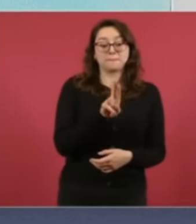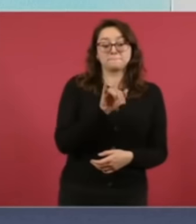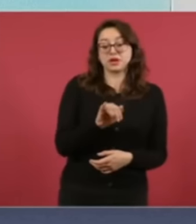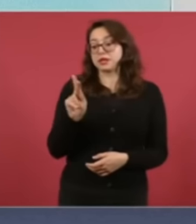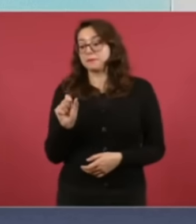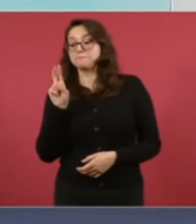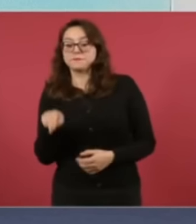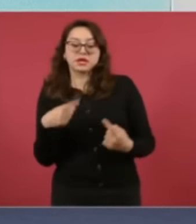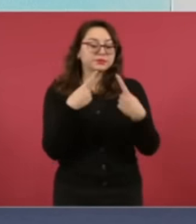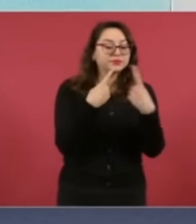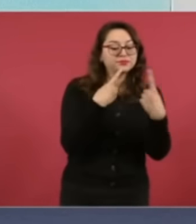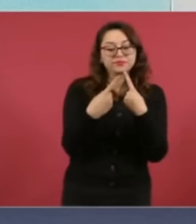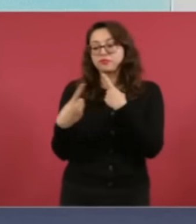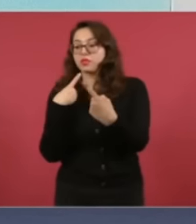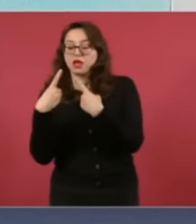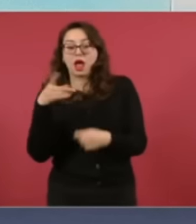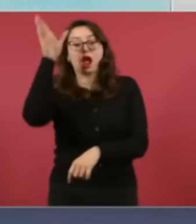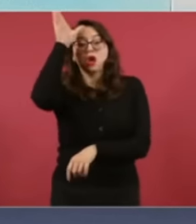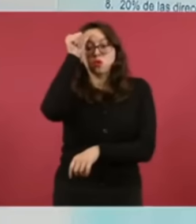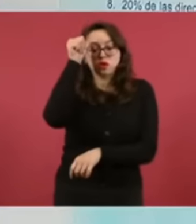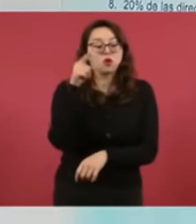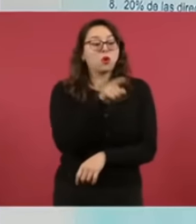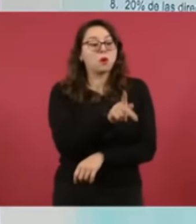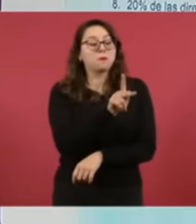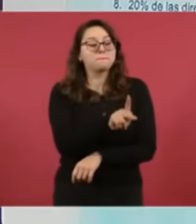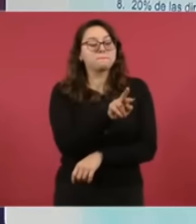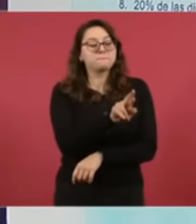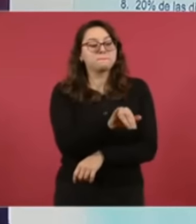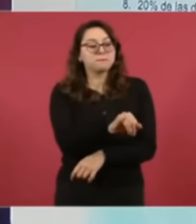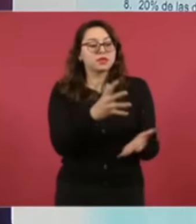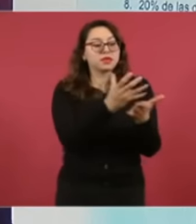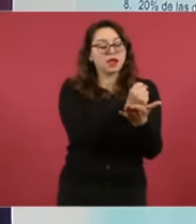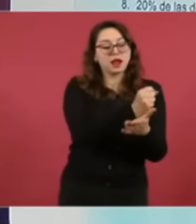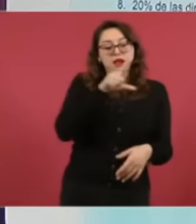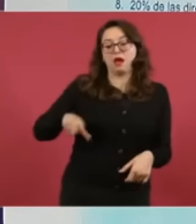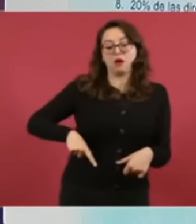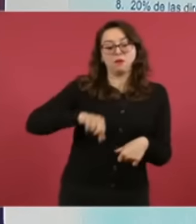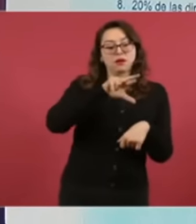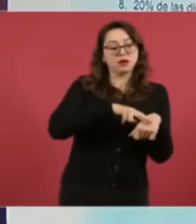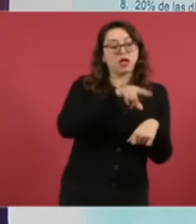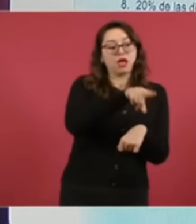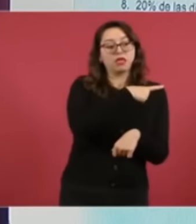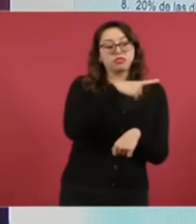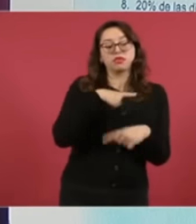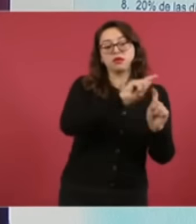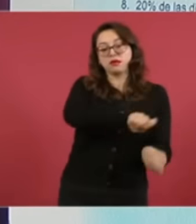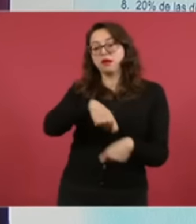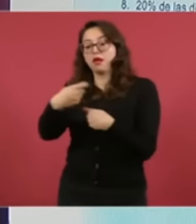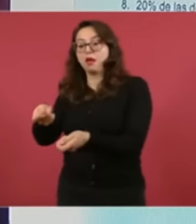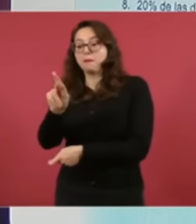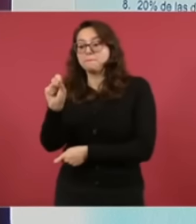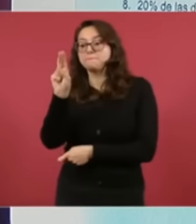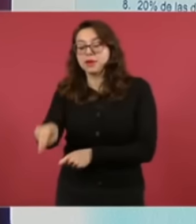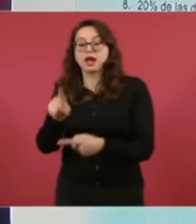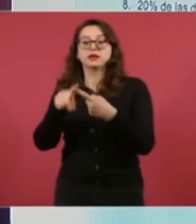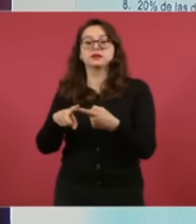20% de las subsecretarías, organismos descentralizados, desconcentrados, direcciones,